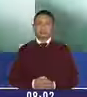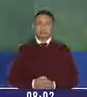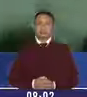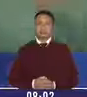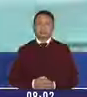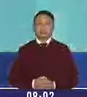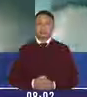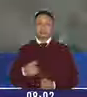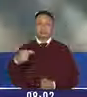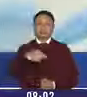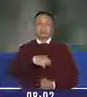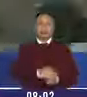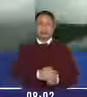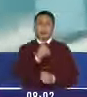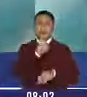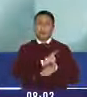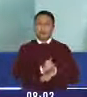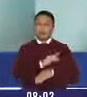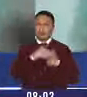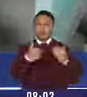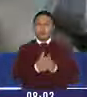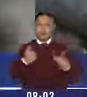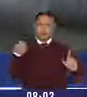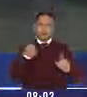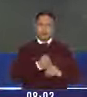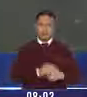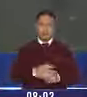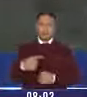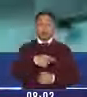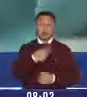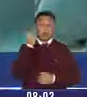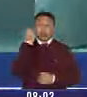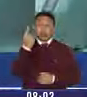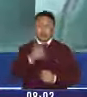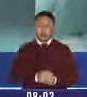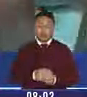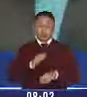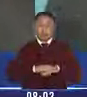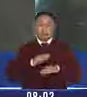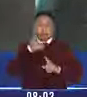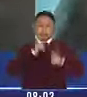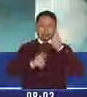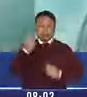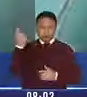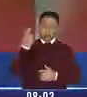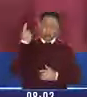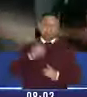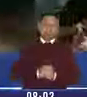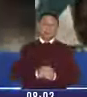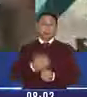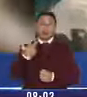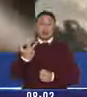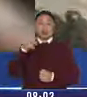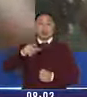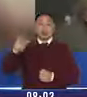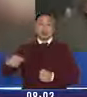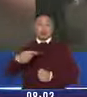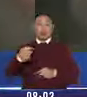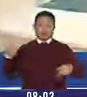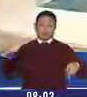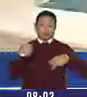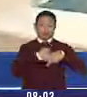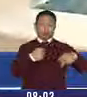Todo sucedió en menos de un minuto. Al parecer, el chofer no estaba consciente de lo que pasaba. Tres personas fueron las afectadas por el carro